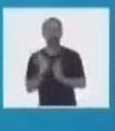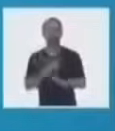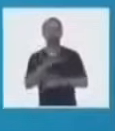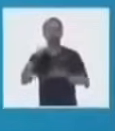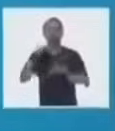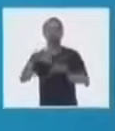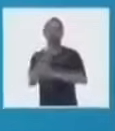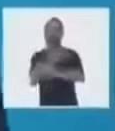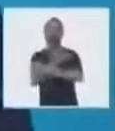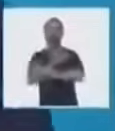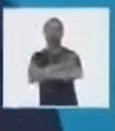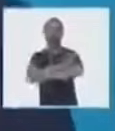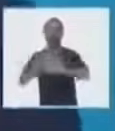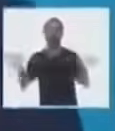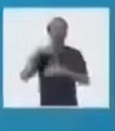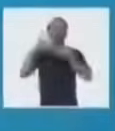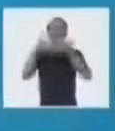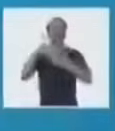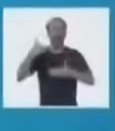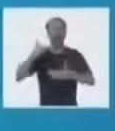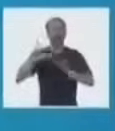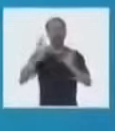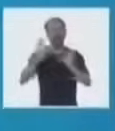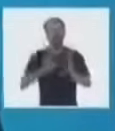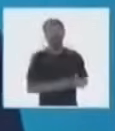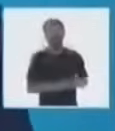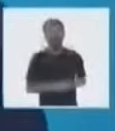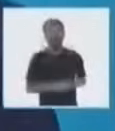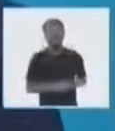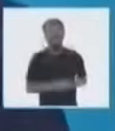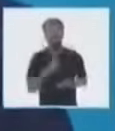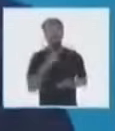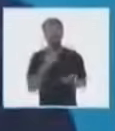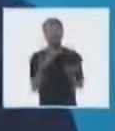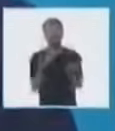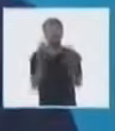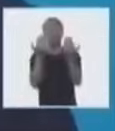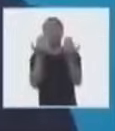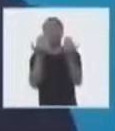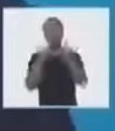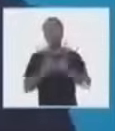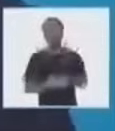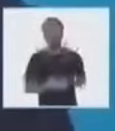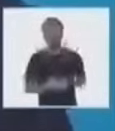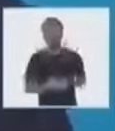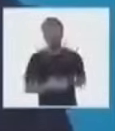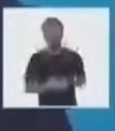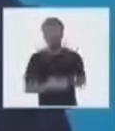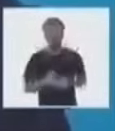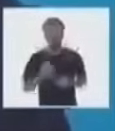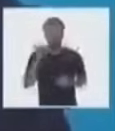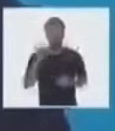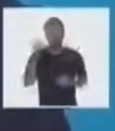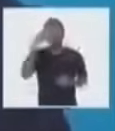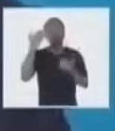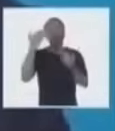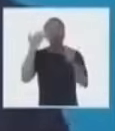fue categórico. Vos sos más polite que el Pollo, siempre.